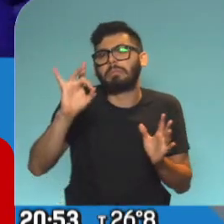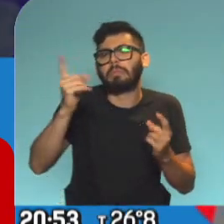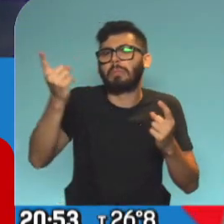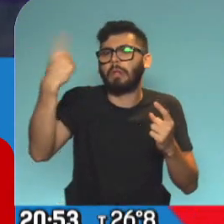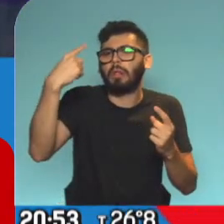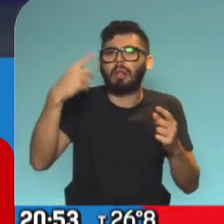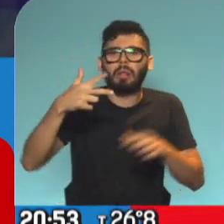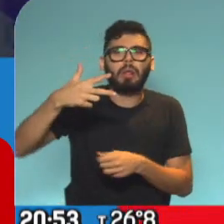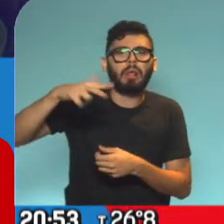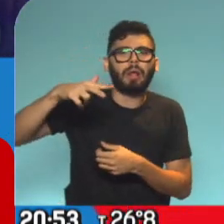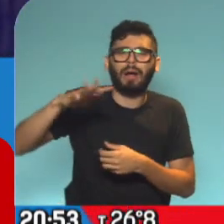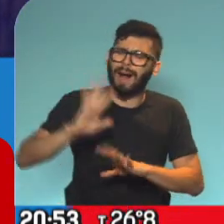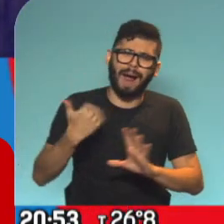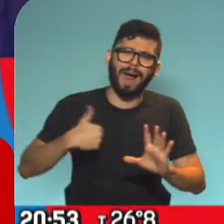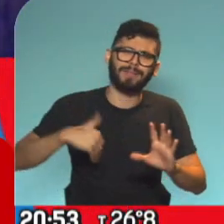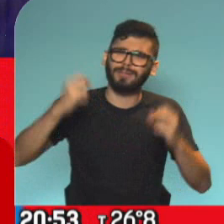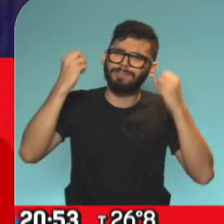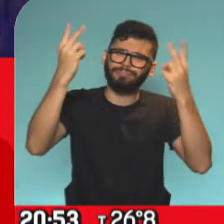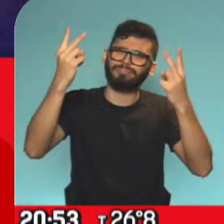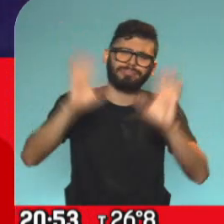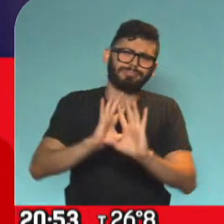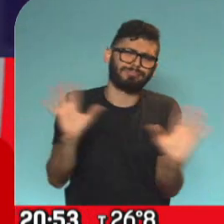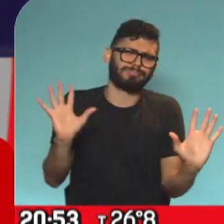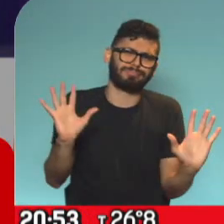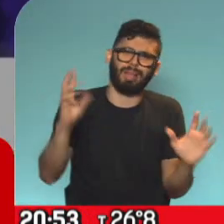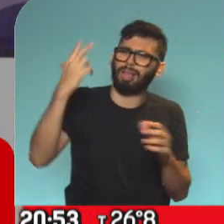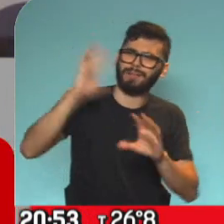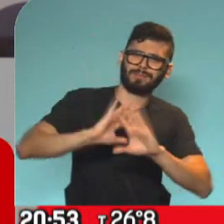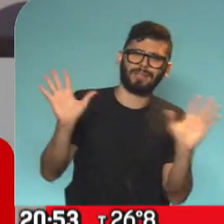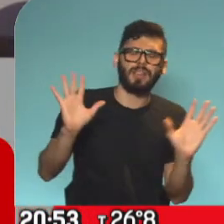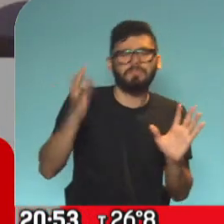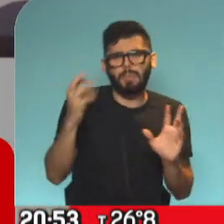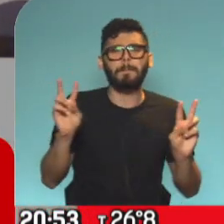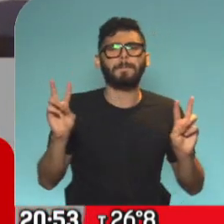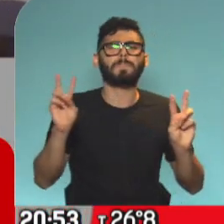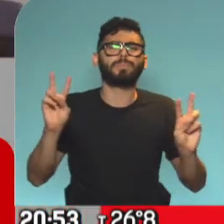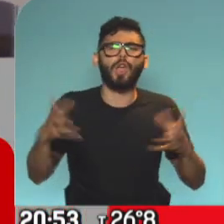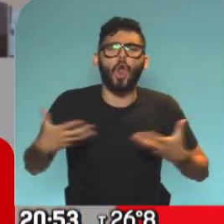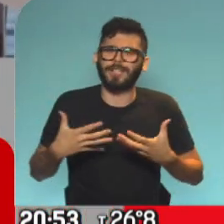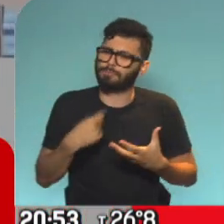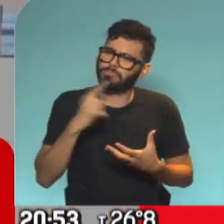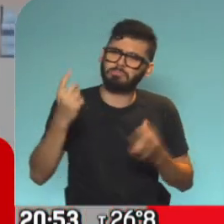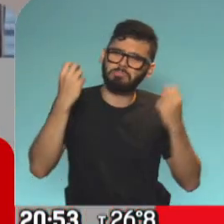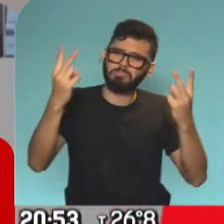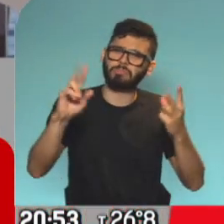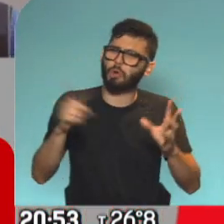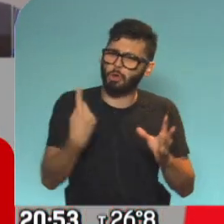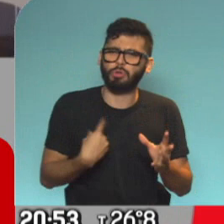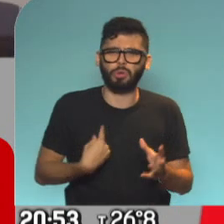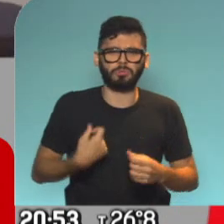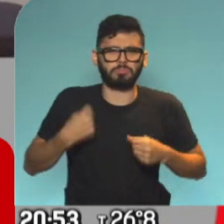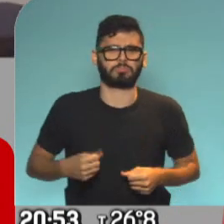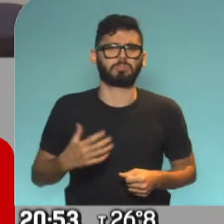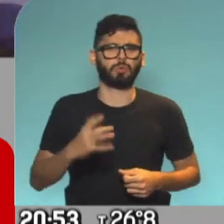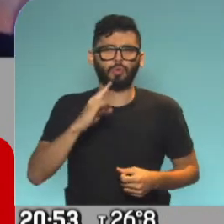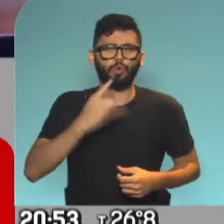La Argentina se rebeló siempre, el peronismo siempre se rebeló ante eso y dijo, no, nosotros tenemos para aportar, nosotros tenemos una mirada